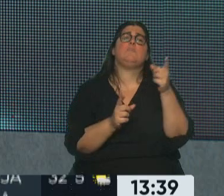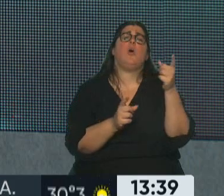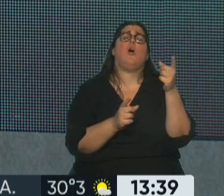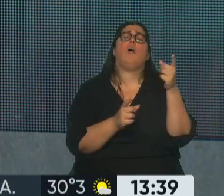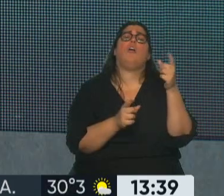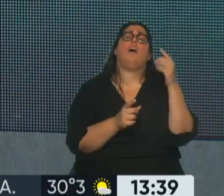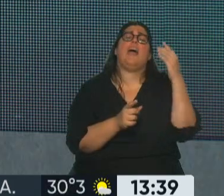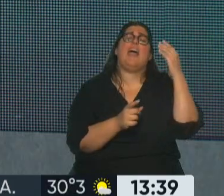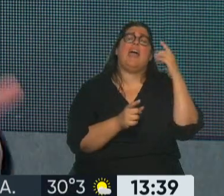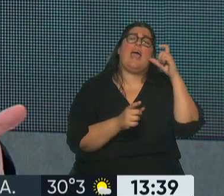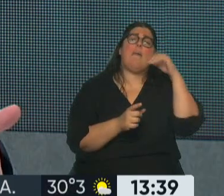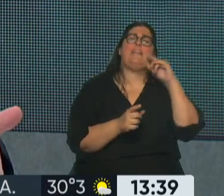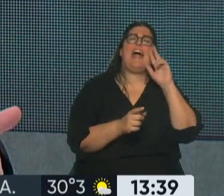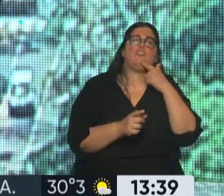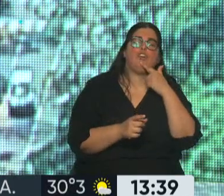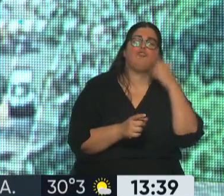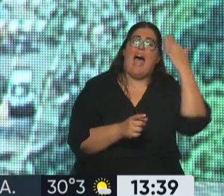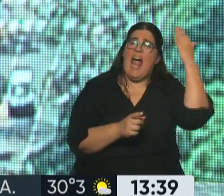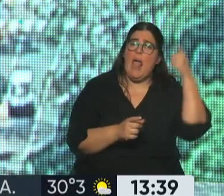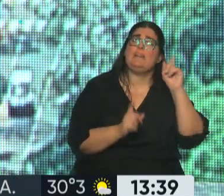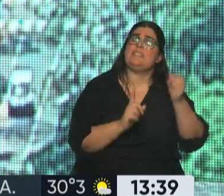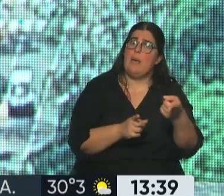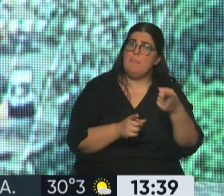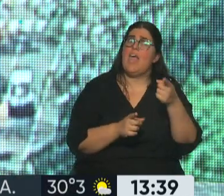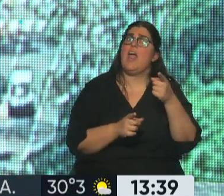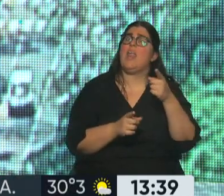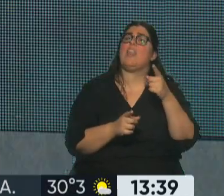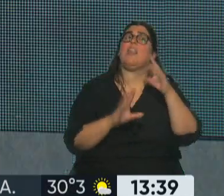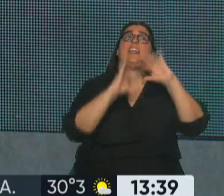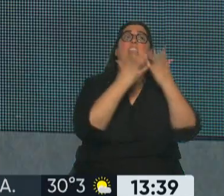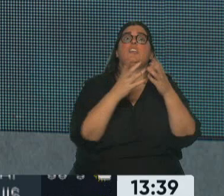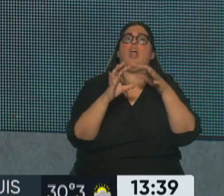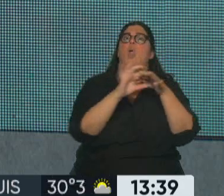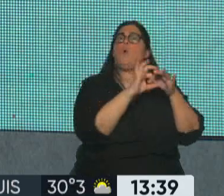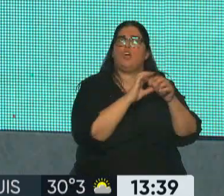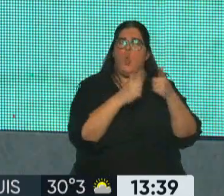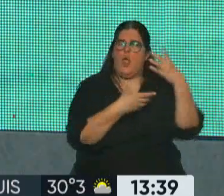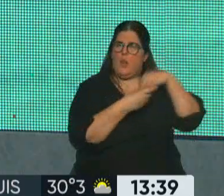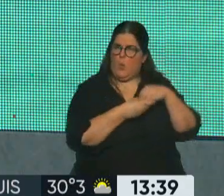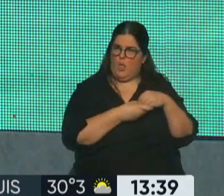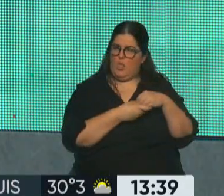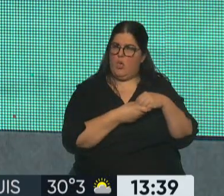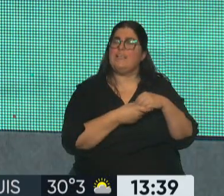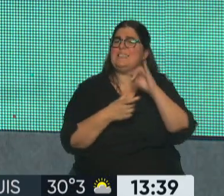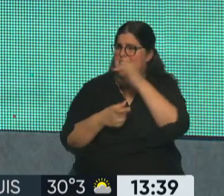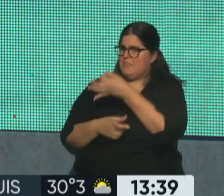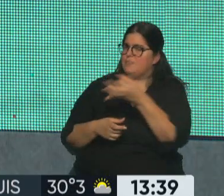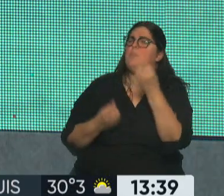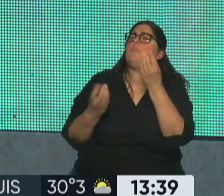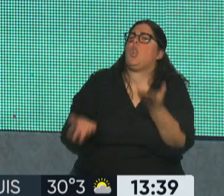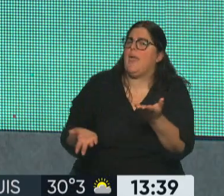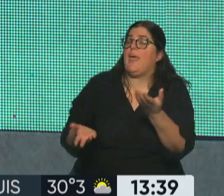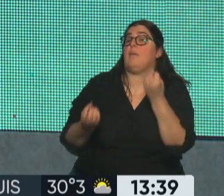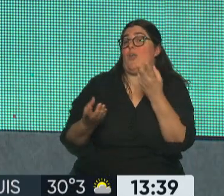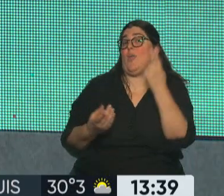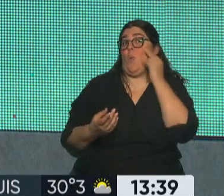por emiratos Árabes y sobre todo Arabia saudos árabes también ausente de la coalición Exacto pero por qué porque están hace 9 años como bien decías vos